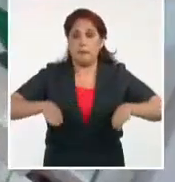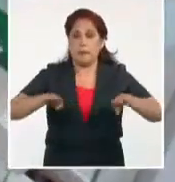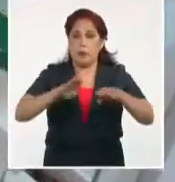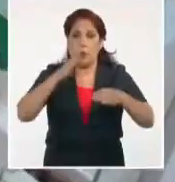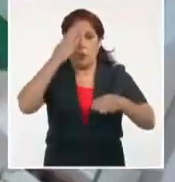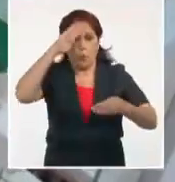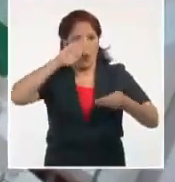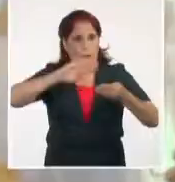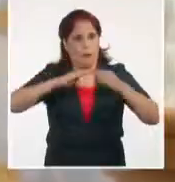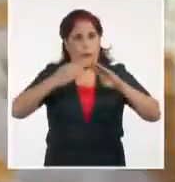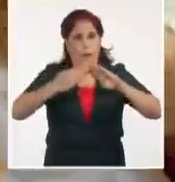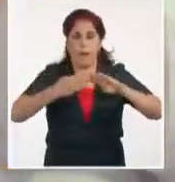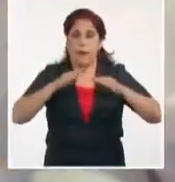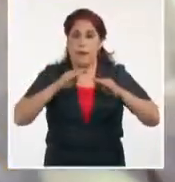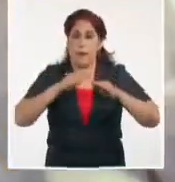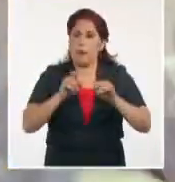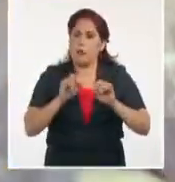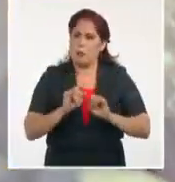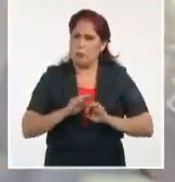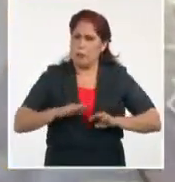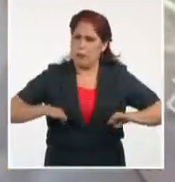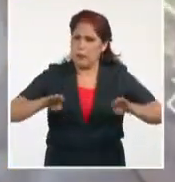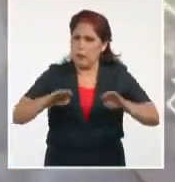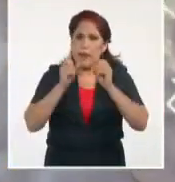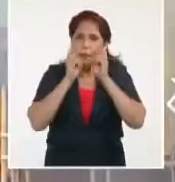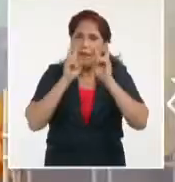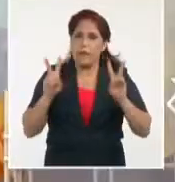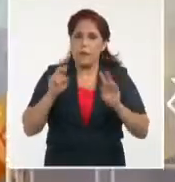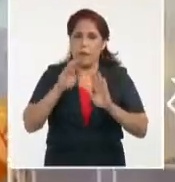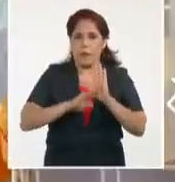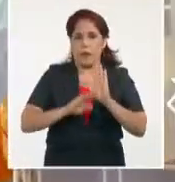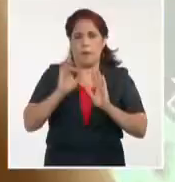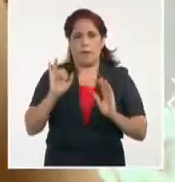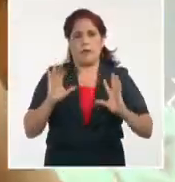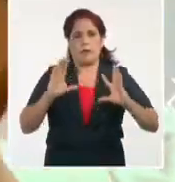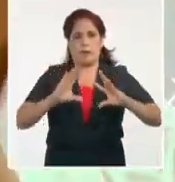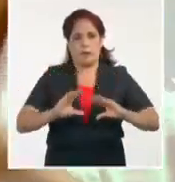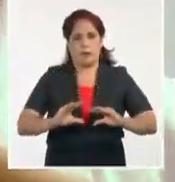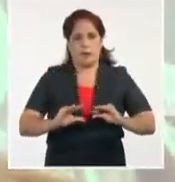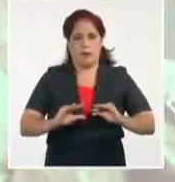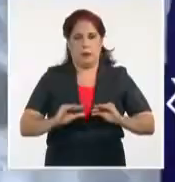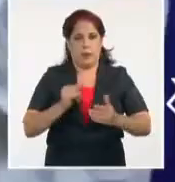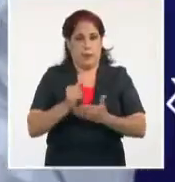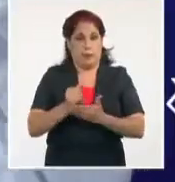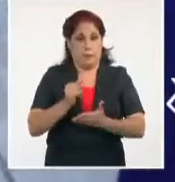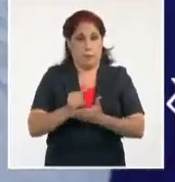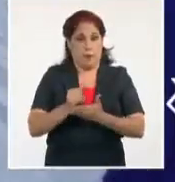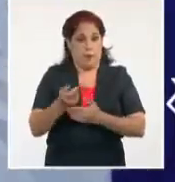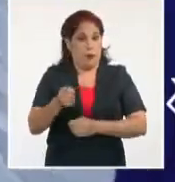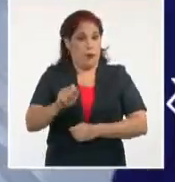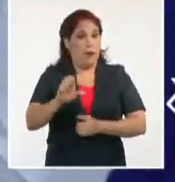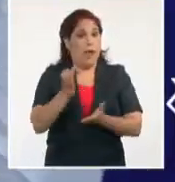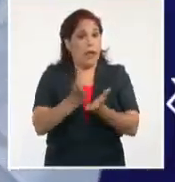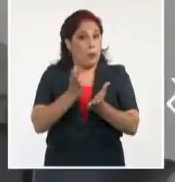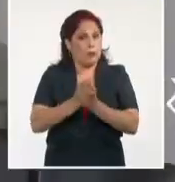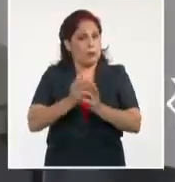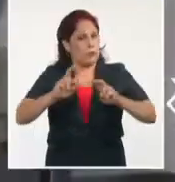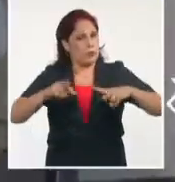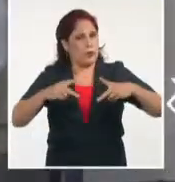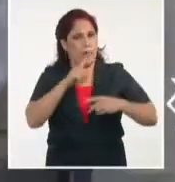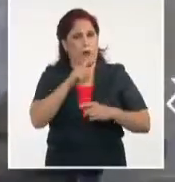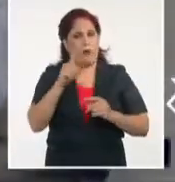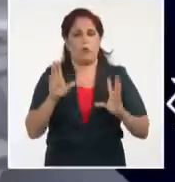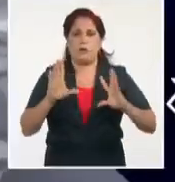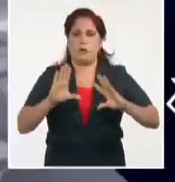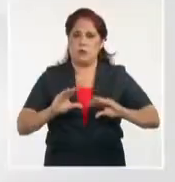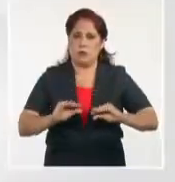y la presidencia transmitirán en este programa a las 7 pasado meridiano. El canal educativo lo retransmitirá al final de